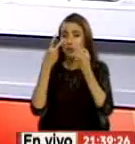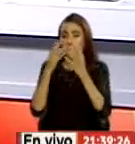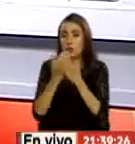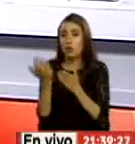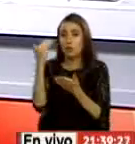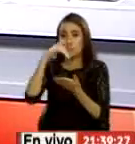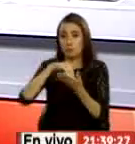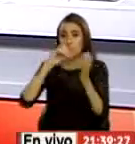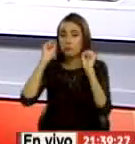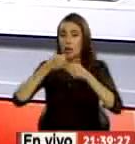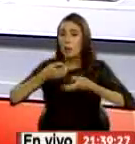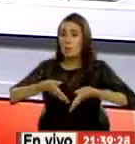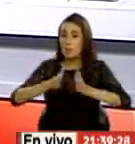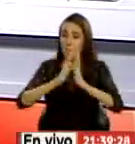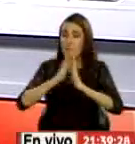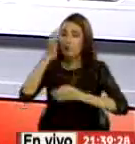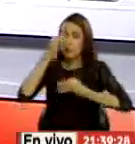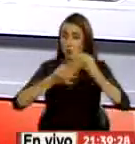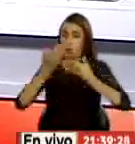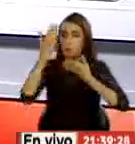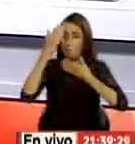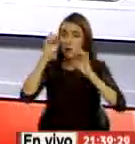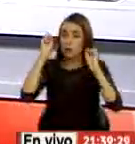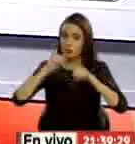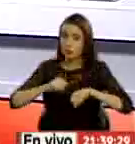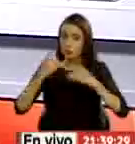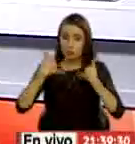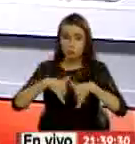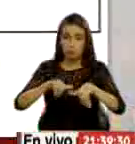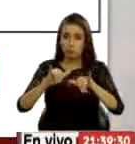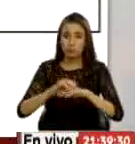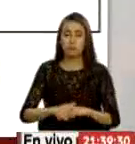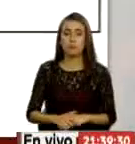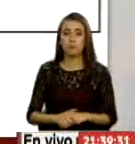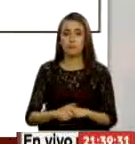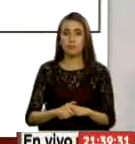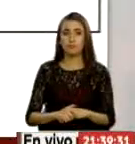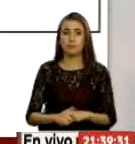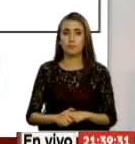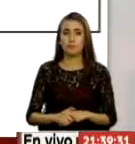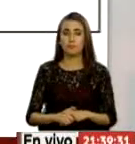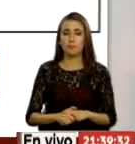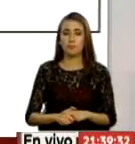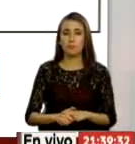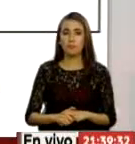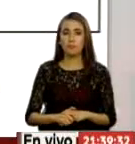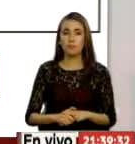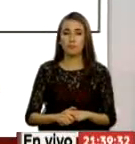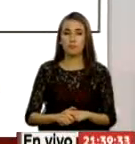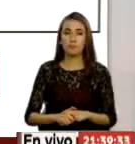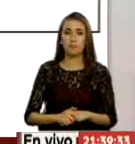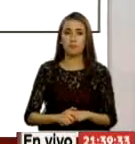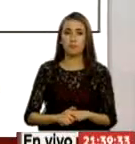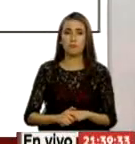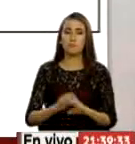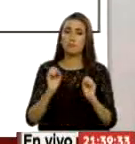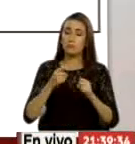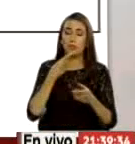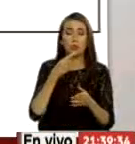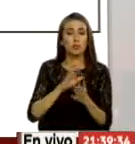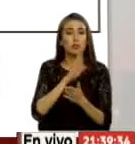enfático y pedía que se dé paso al juicio político en la Asamblea. Bueno, yo siempre me he manifestado